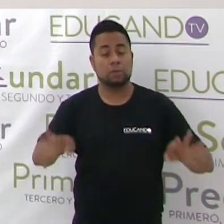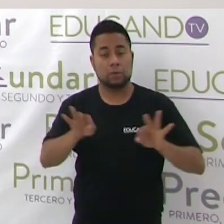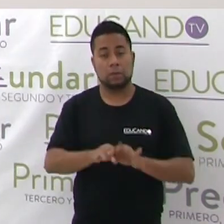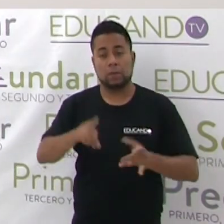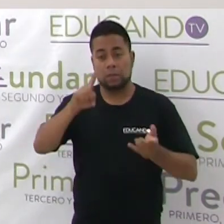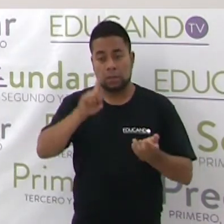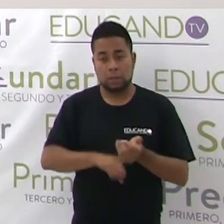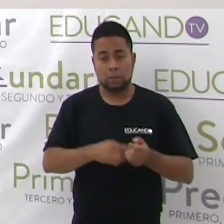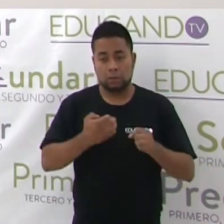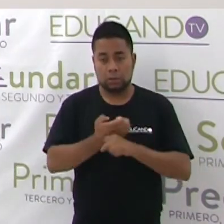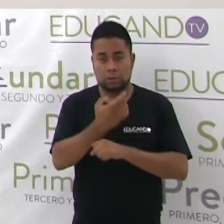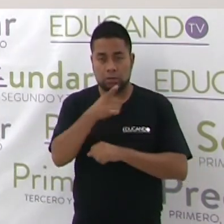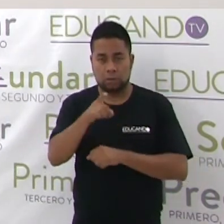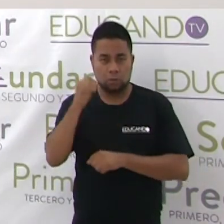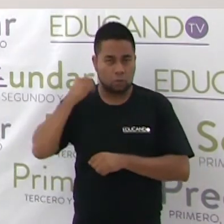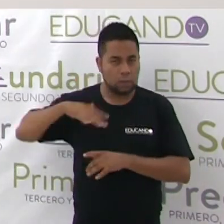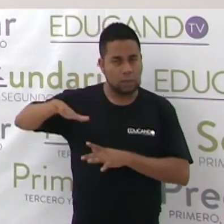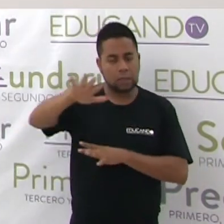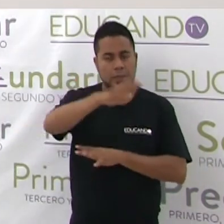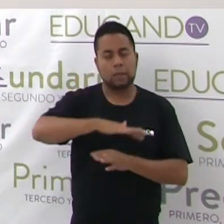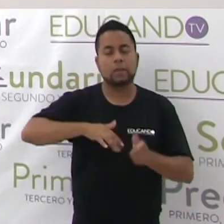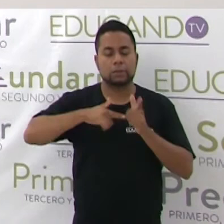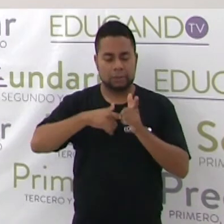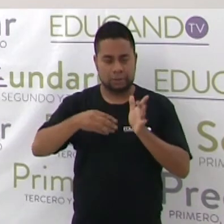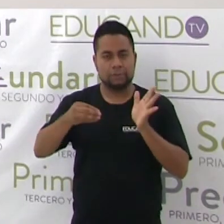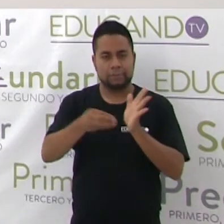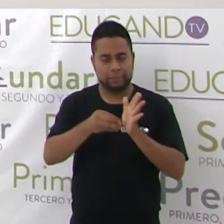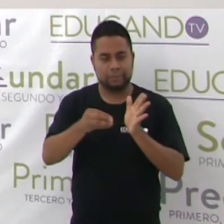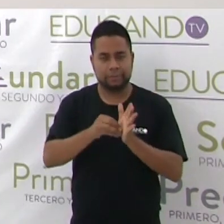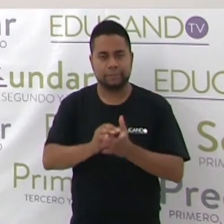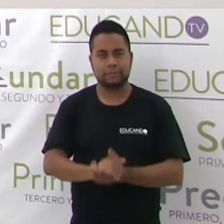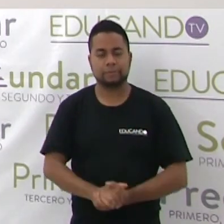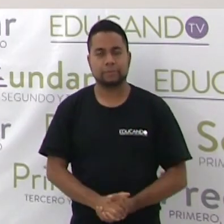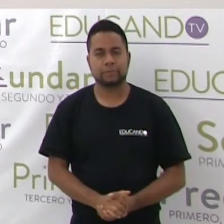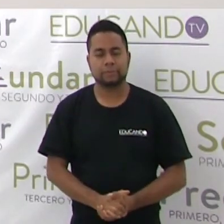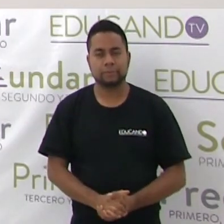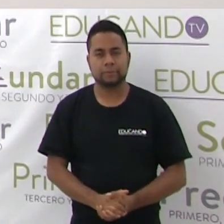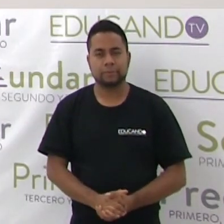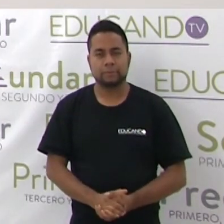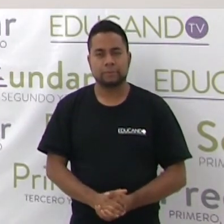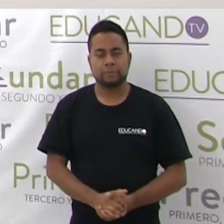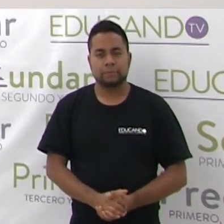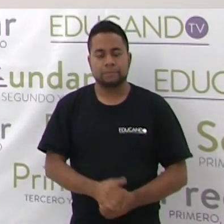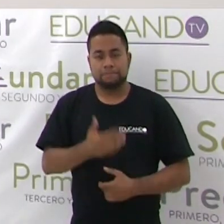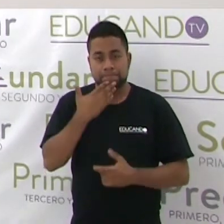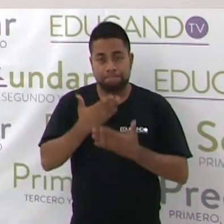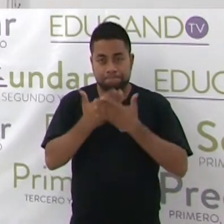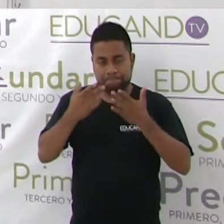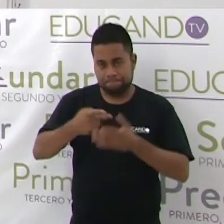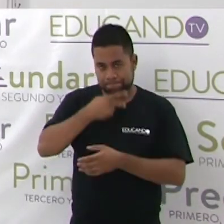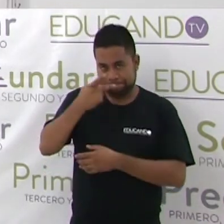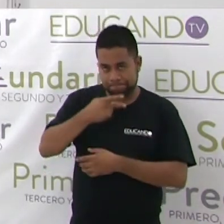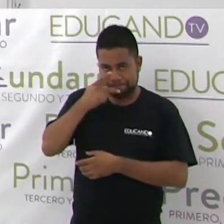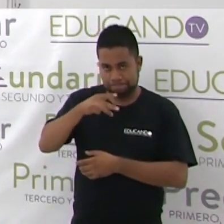dentro de nuestro estado de Oaxaca. Bueno, tenemos ahora el mixteco.